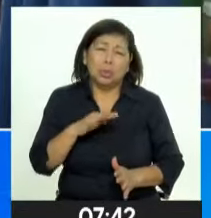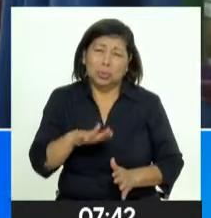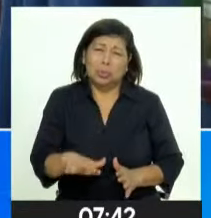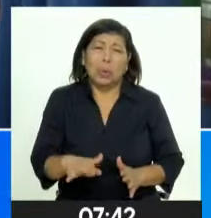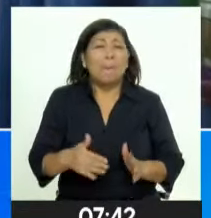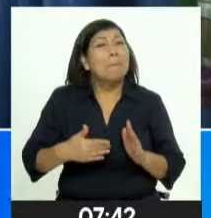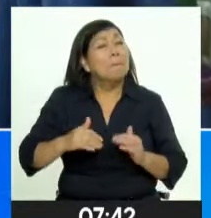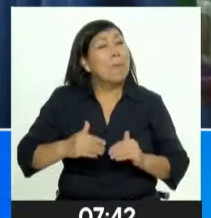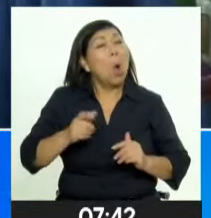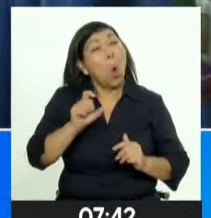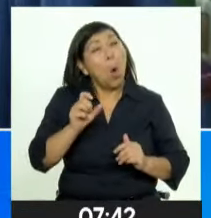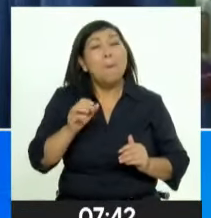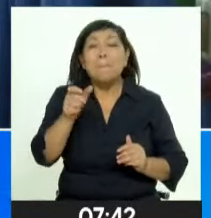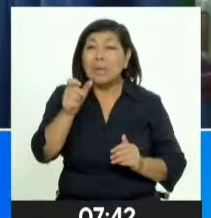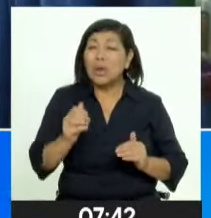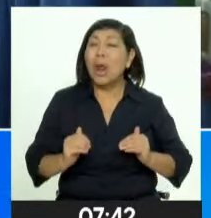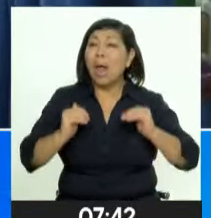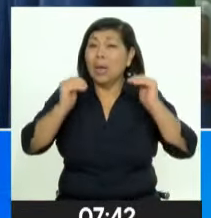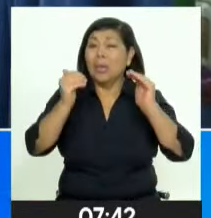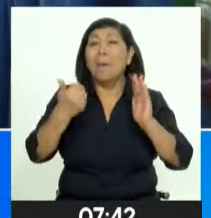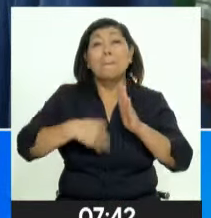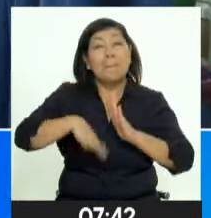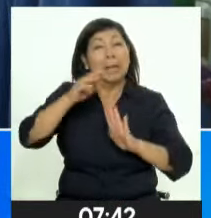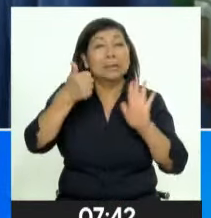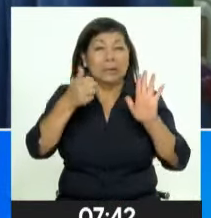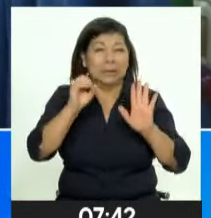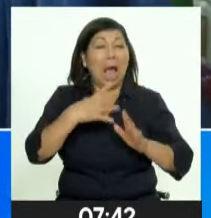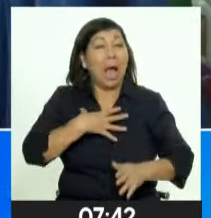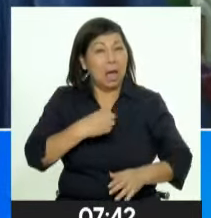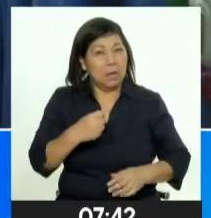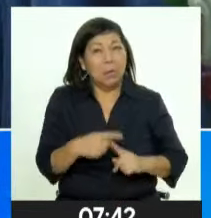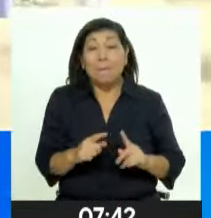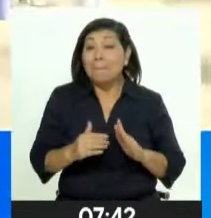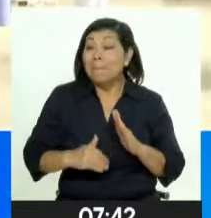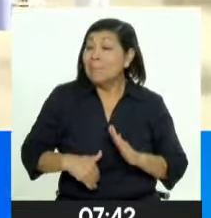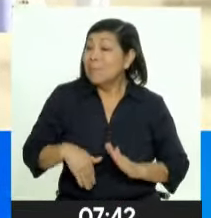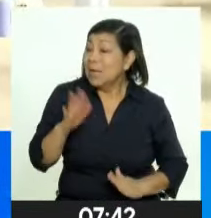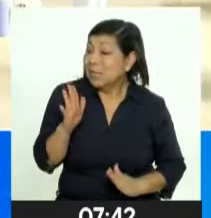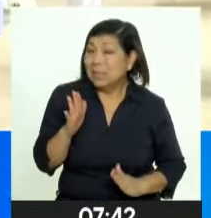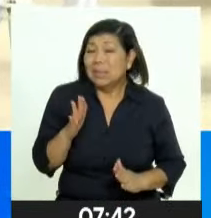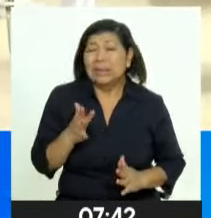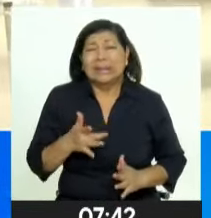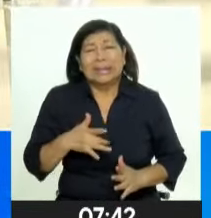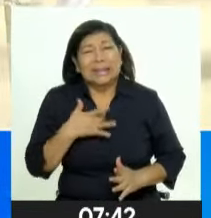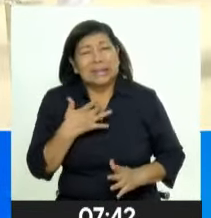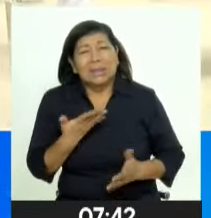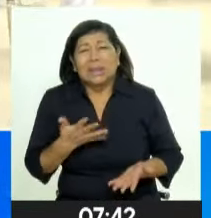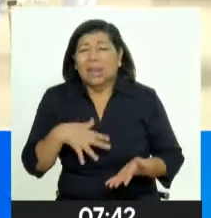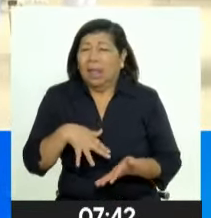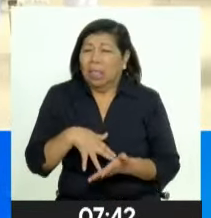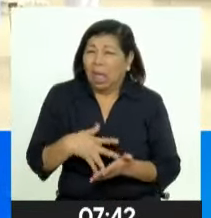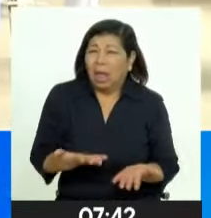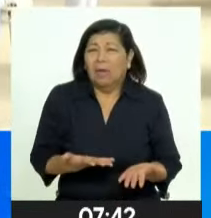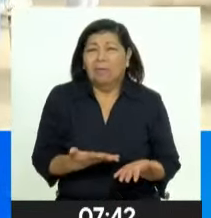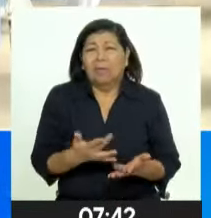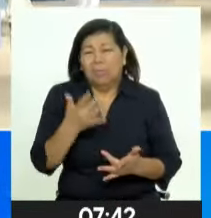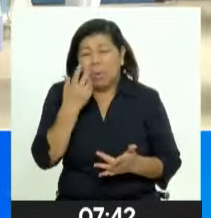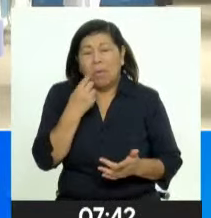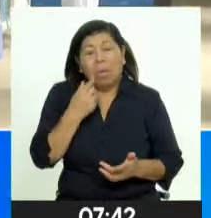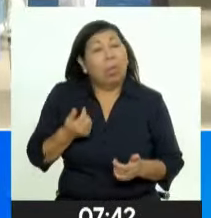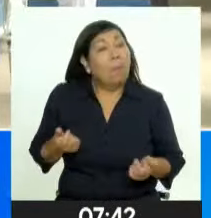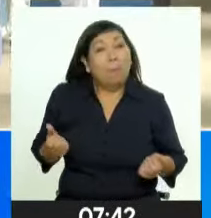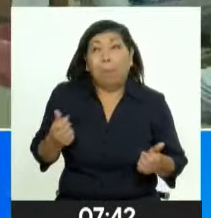que son los adultos mayores, los mayores de 60 años. Esos dos grupos son los que tienen una mayor susceptibilidad de hacer una enfermedad